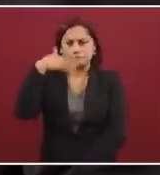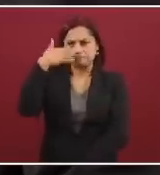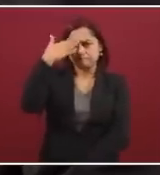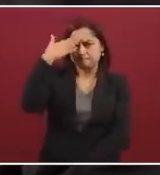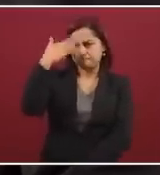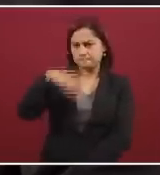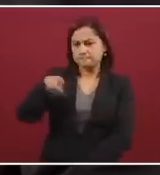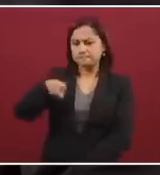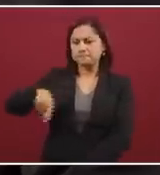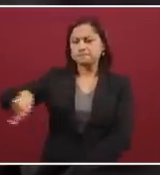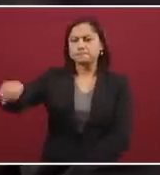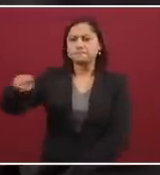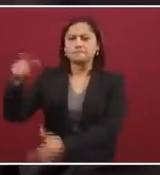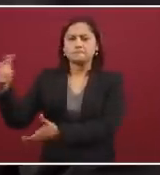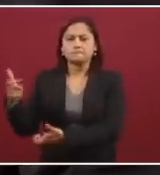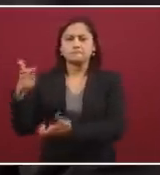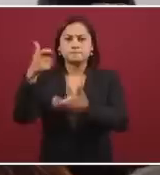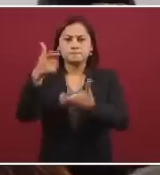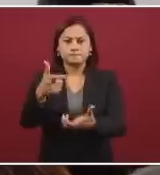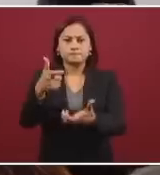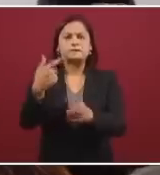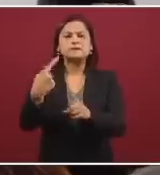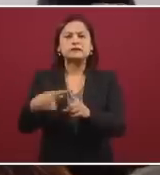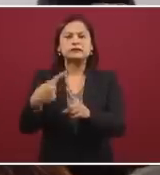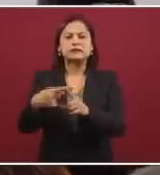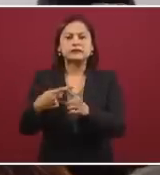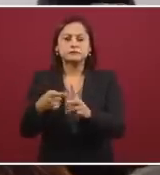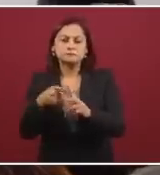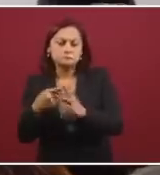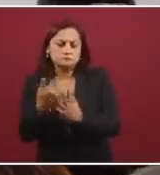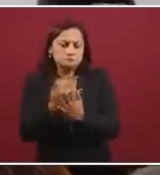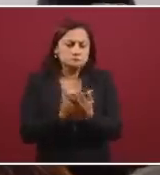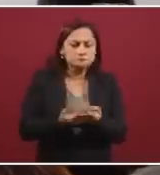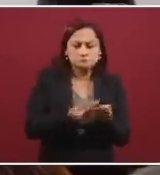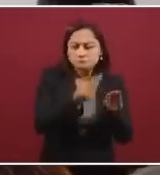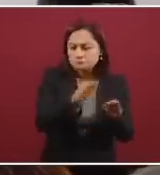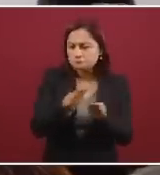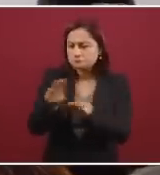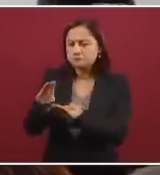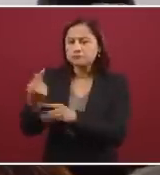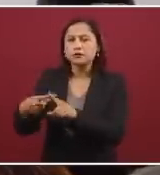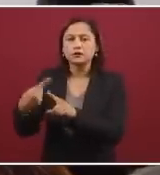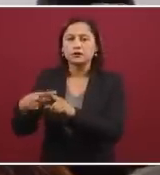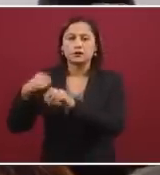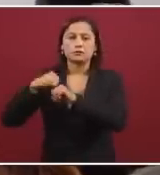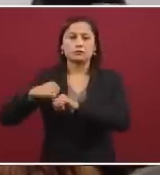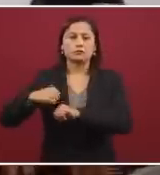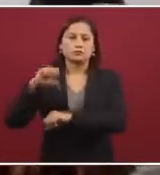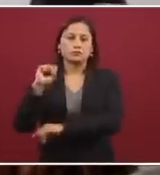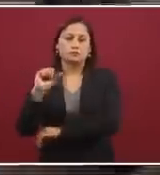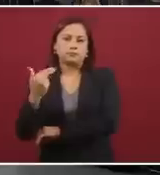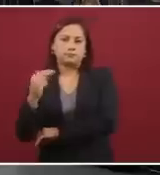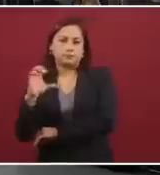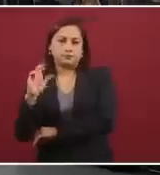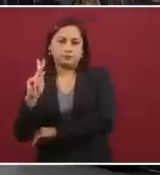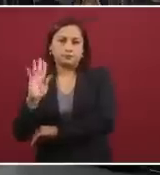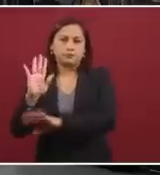los fondos los manejo asiente entonces vamos a informar sobre esto